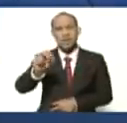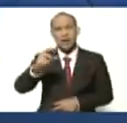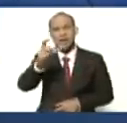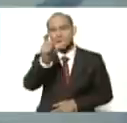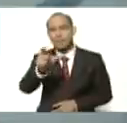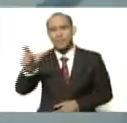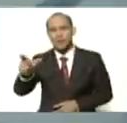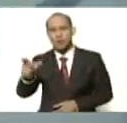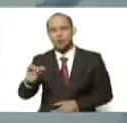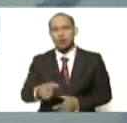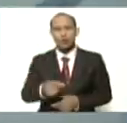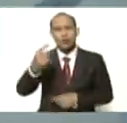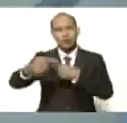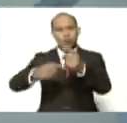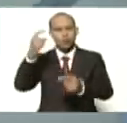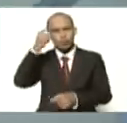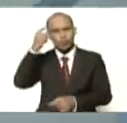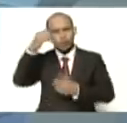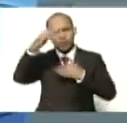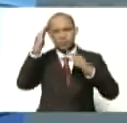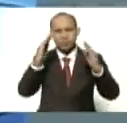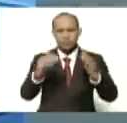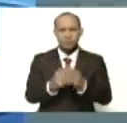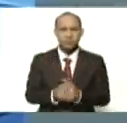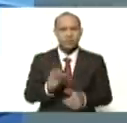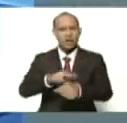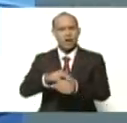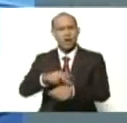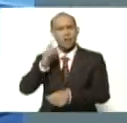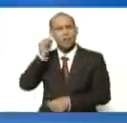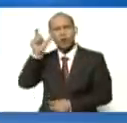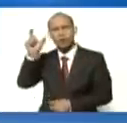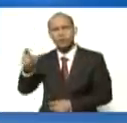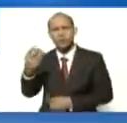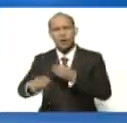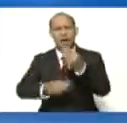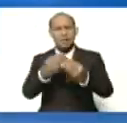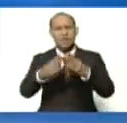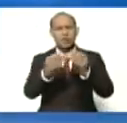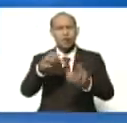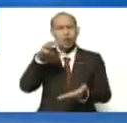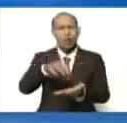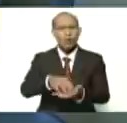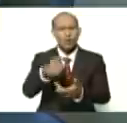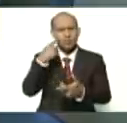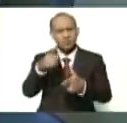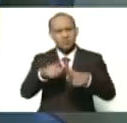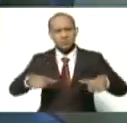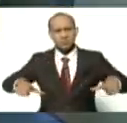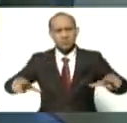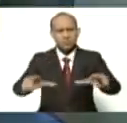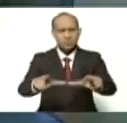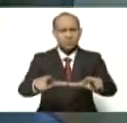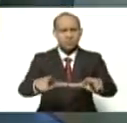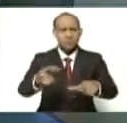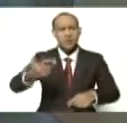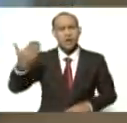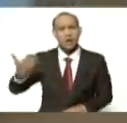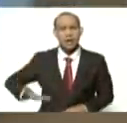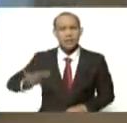pero quisiera dejar al doctor al hídrico guillén para que complemente todo lo que se está haciendo en el estado en estos espacios que son